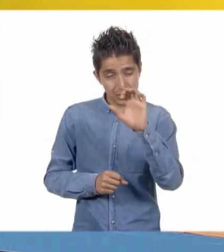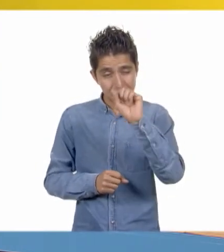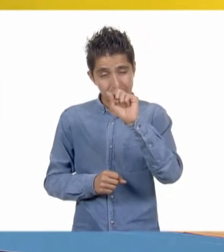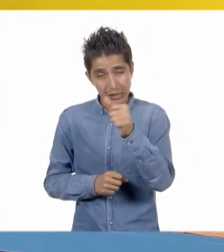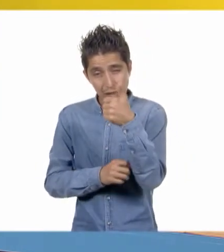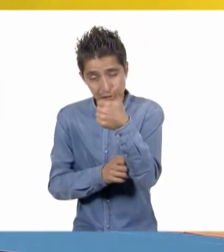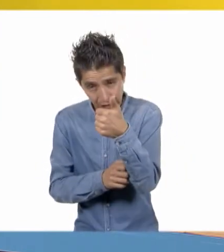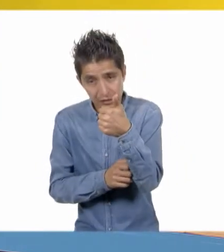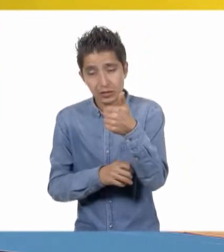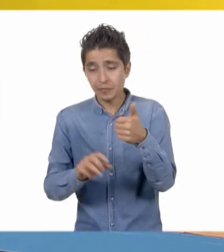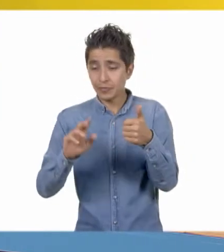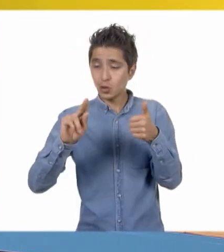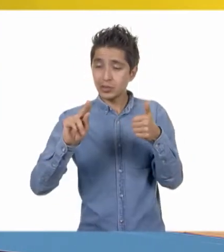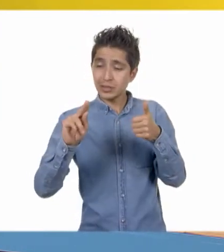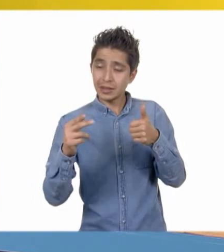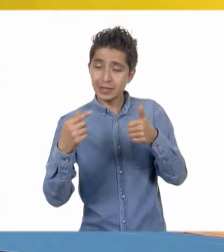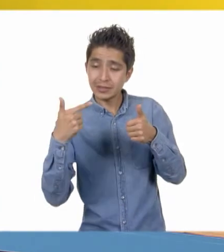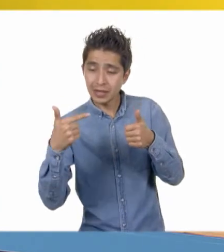87.66 y el